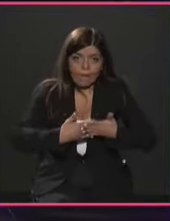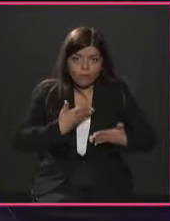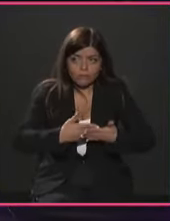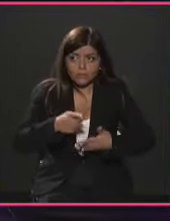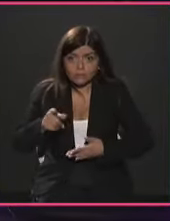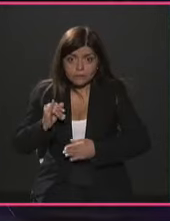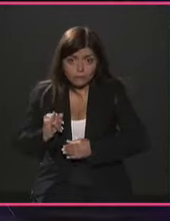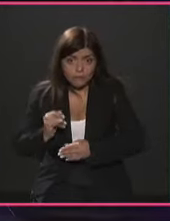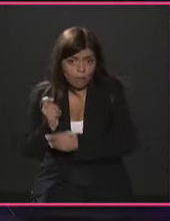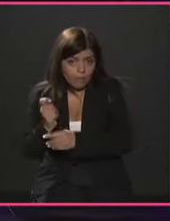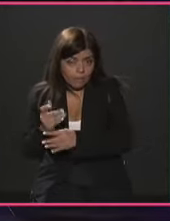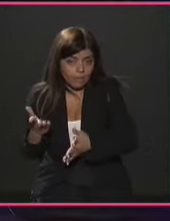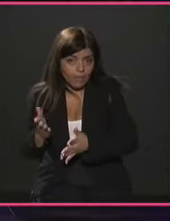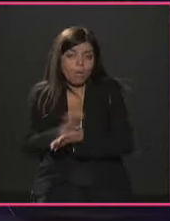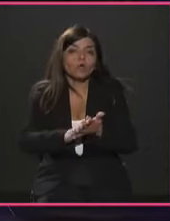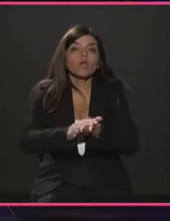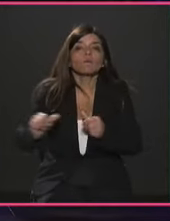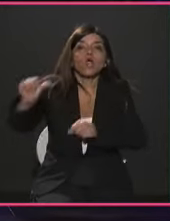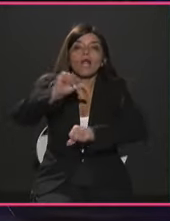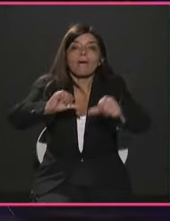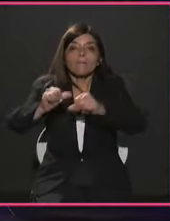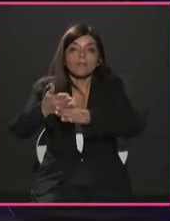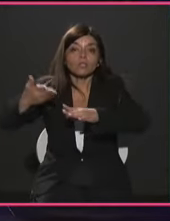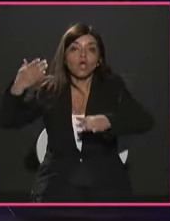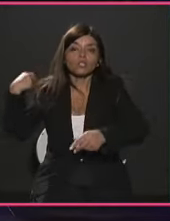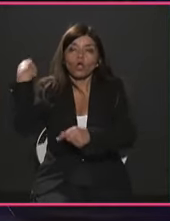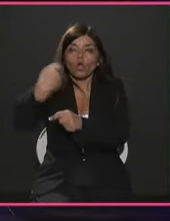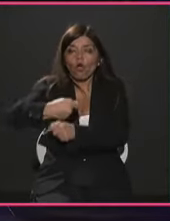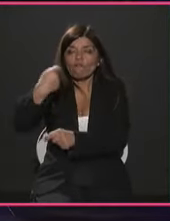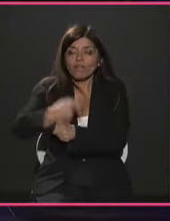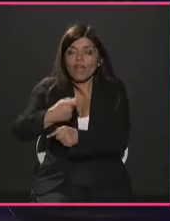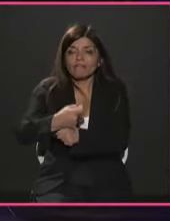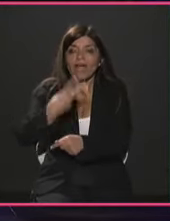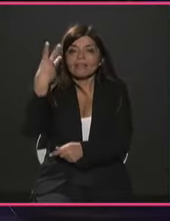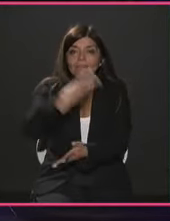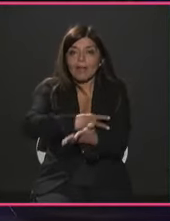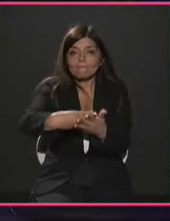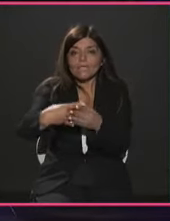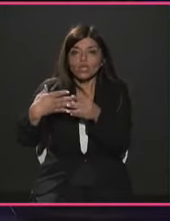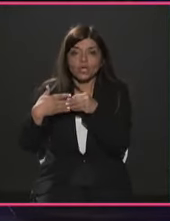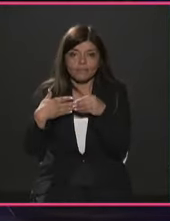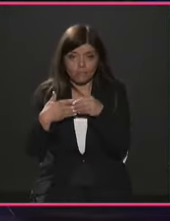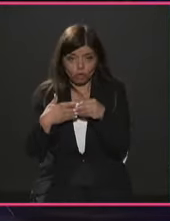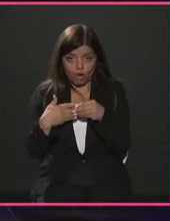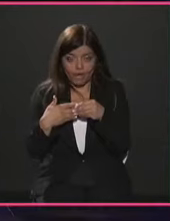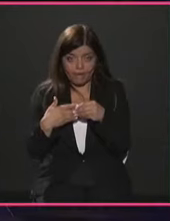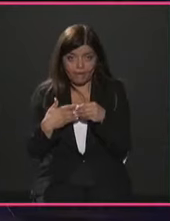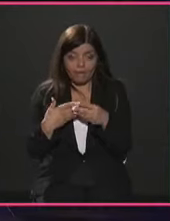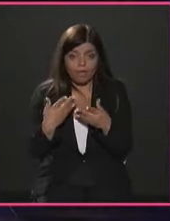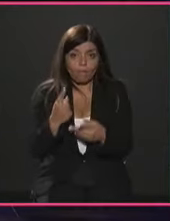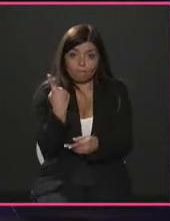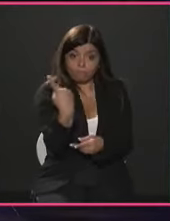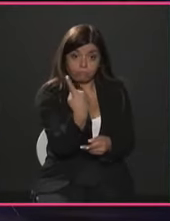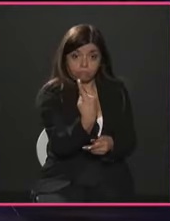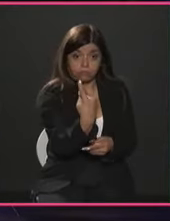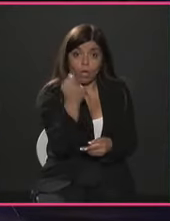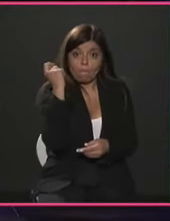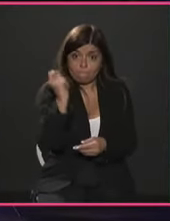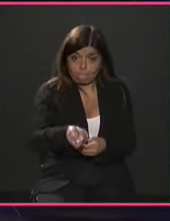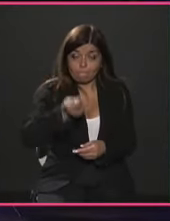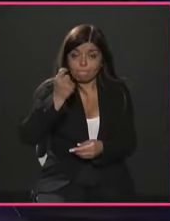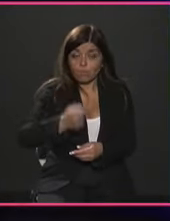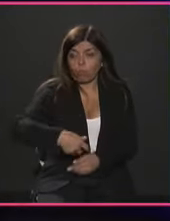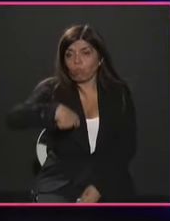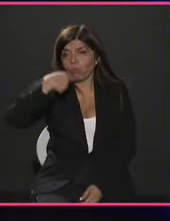las los experimentos que mencioné cobraban 3 millones de dólares por personas y